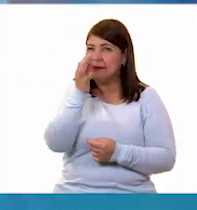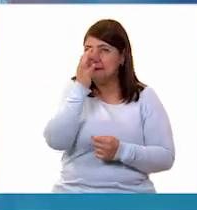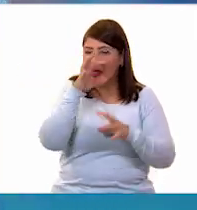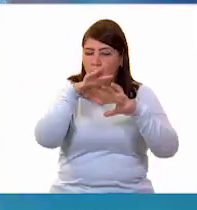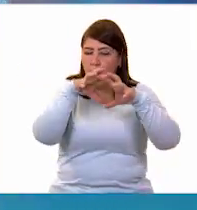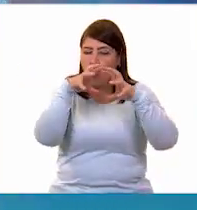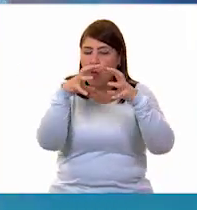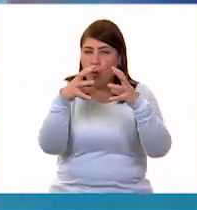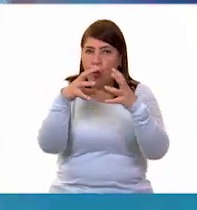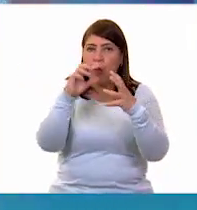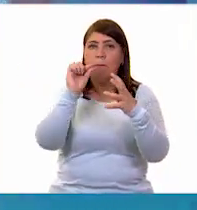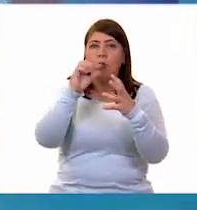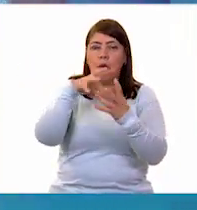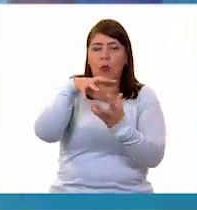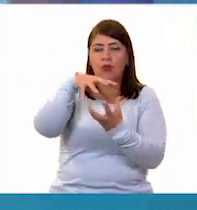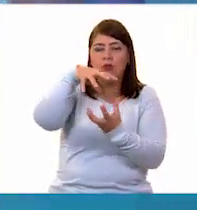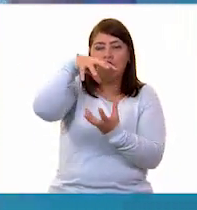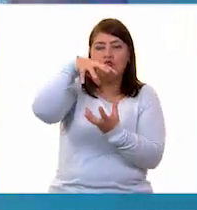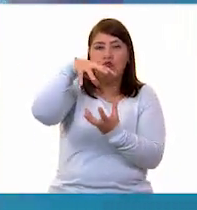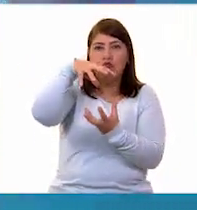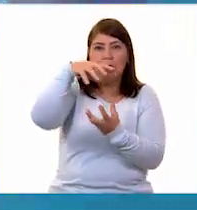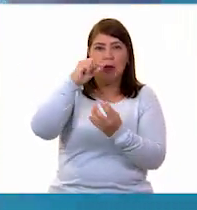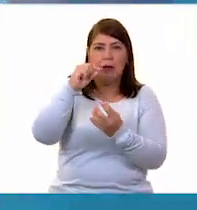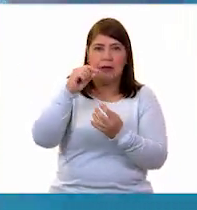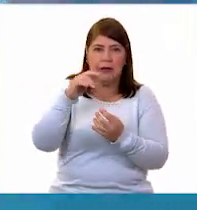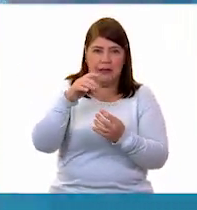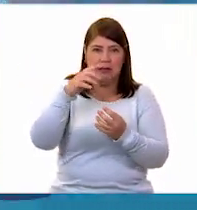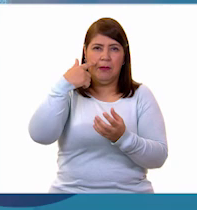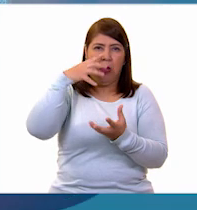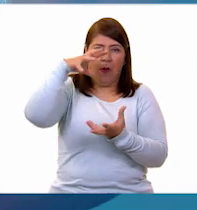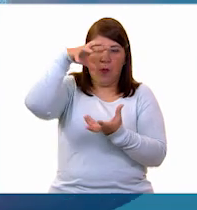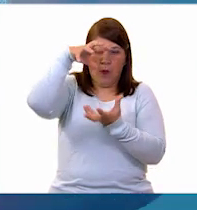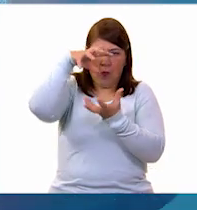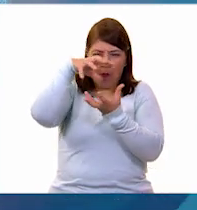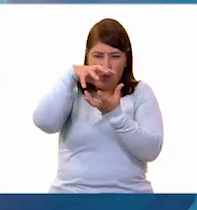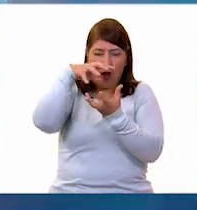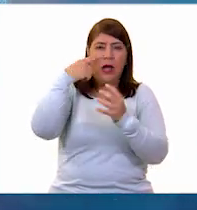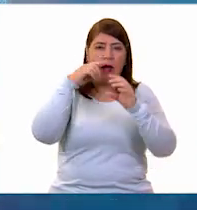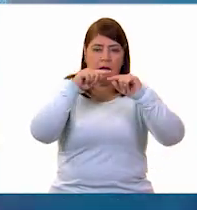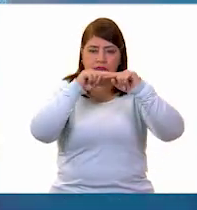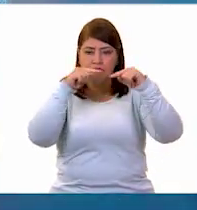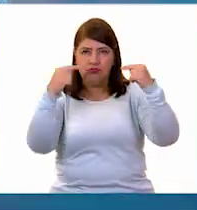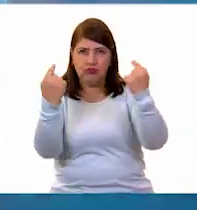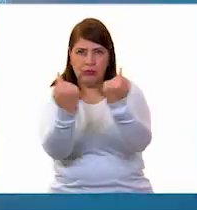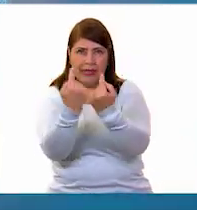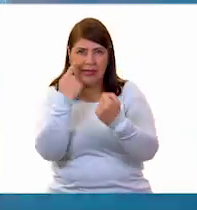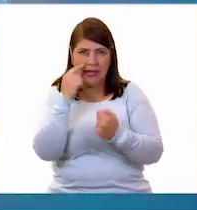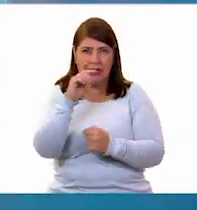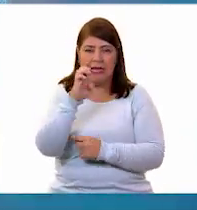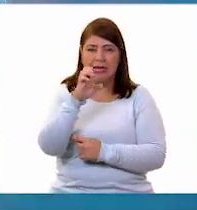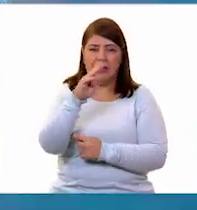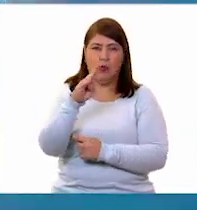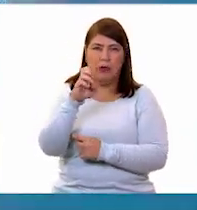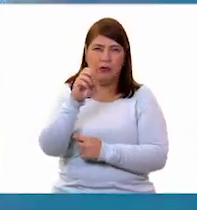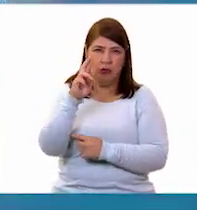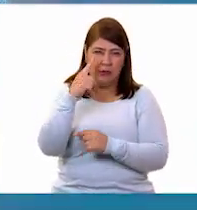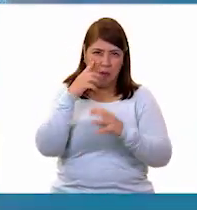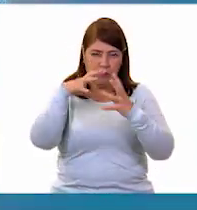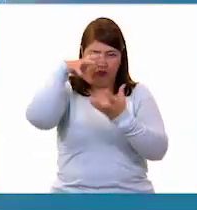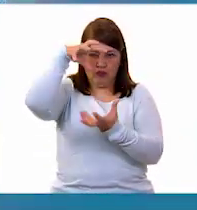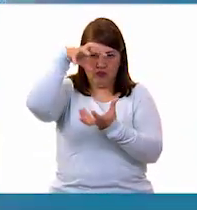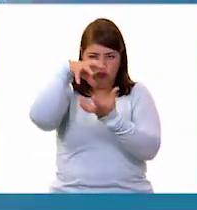está aplanada por los polos y ensanchada por el ecuador. Sin embargo, este tipo de modelos son los que prevalecen en los